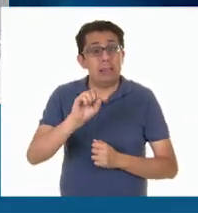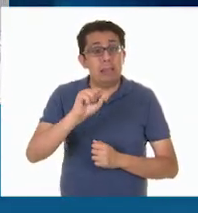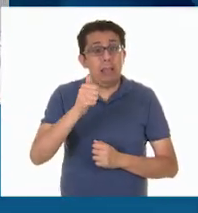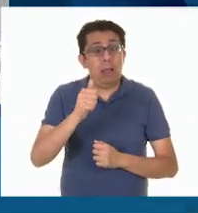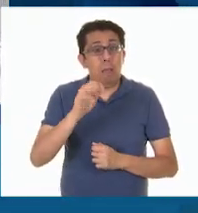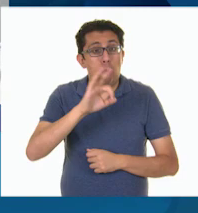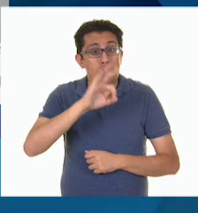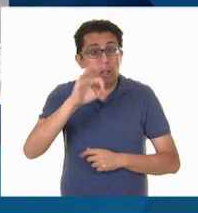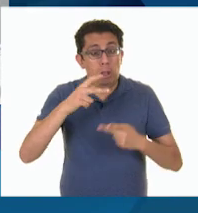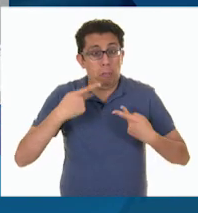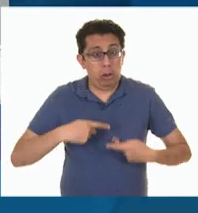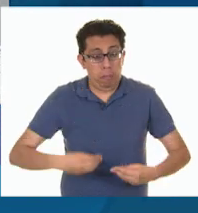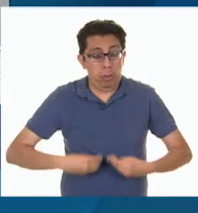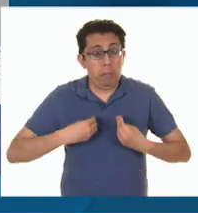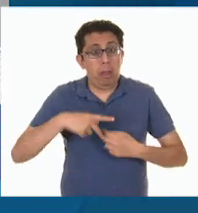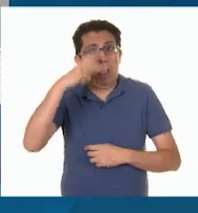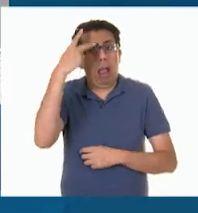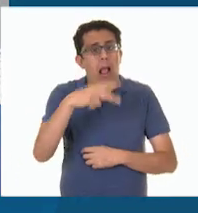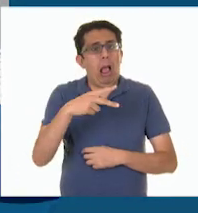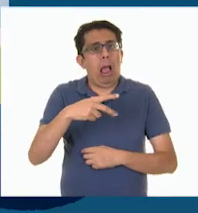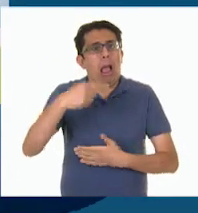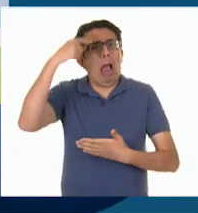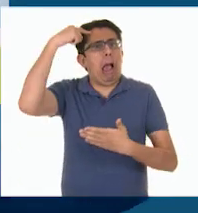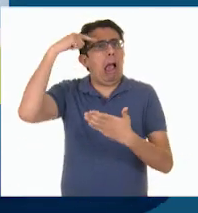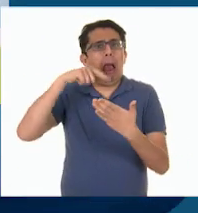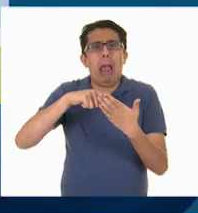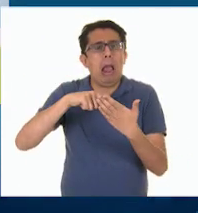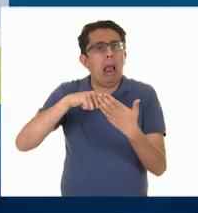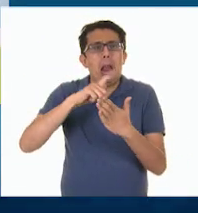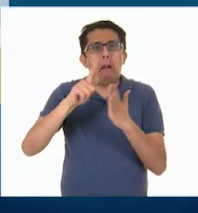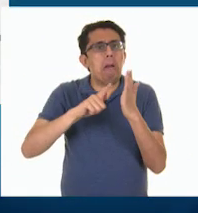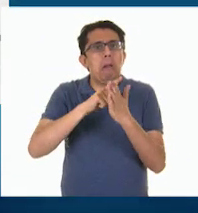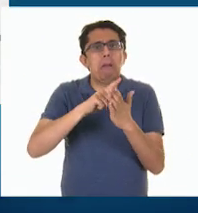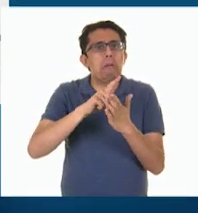66% de los mexicanos considera que no se respetan las leyes.